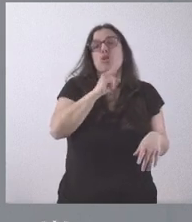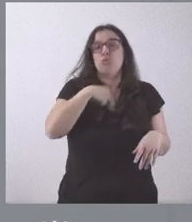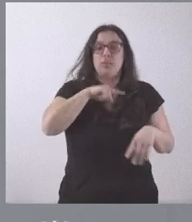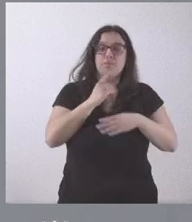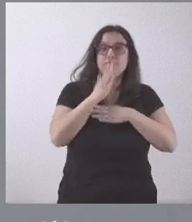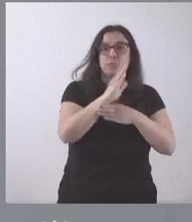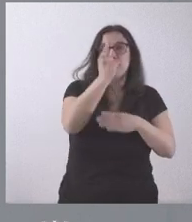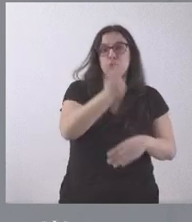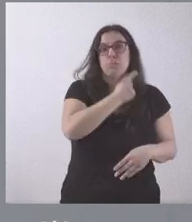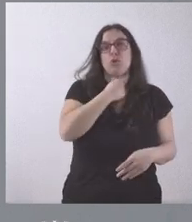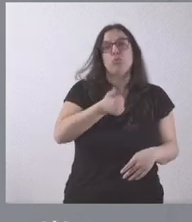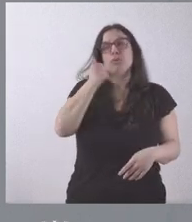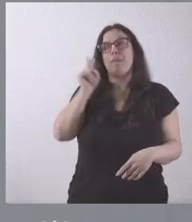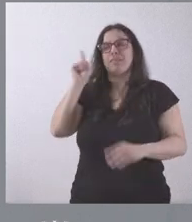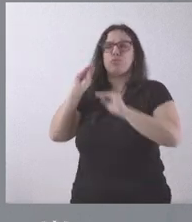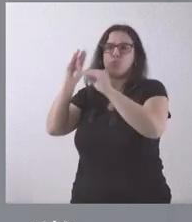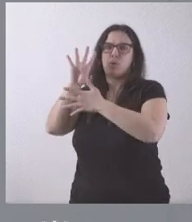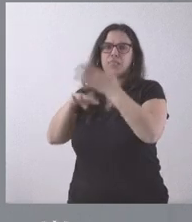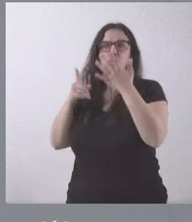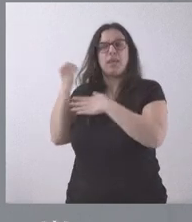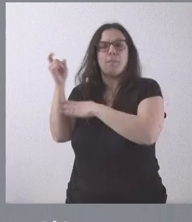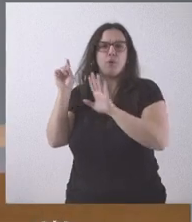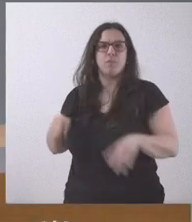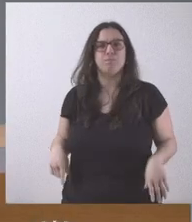y le guste más el presupuesto de Cataluña, que sí que lo va a apoyar.